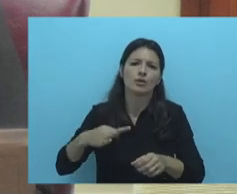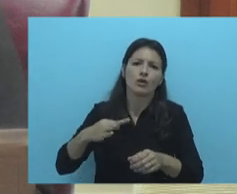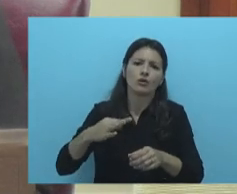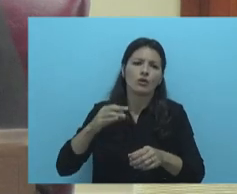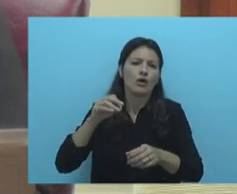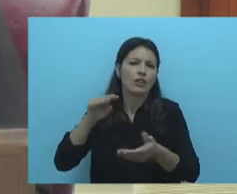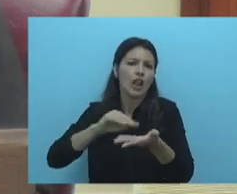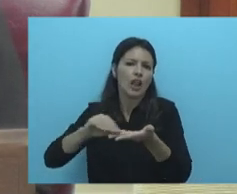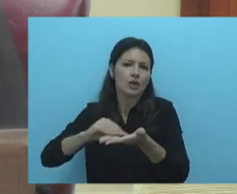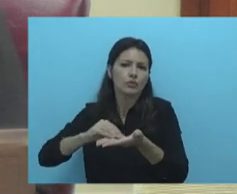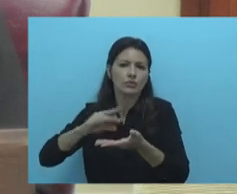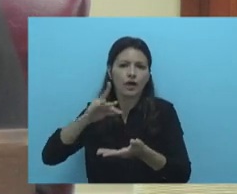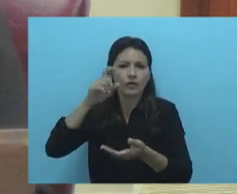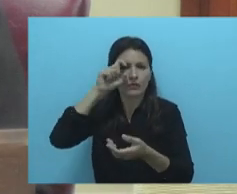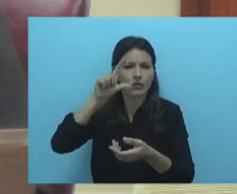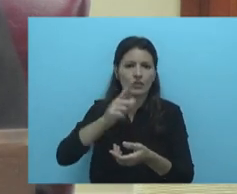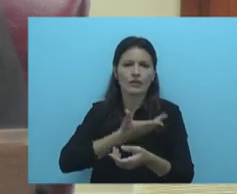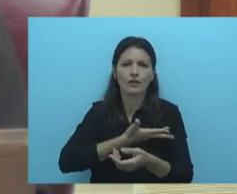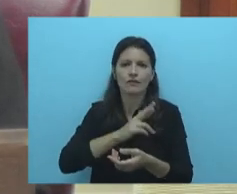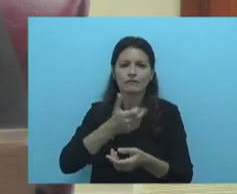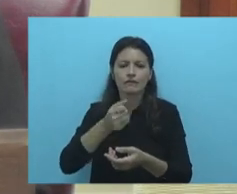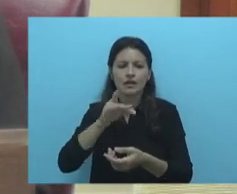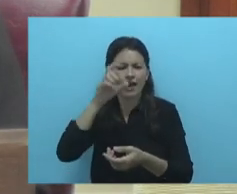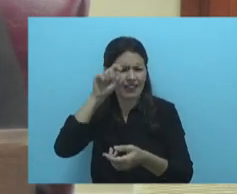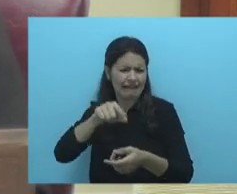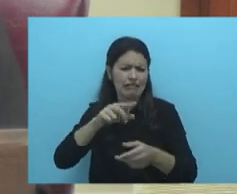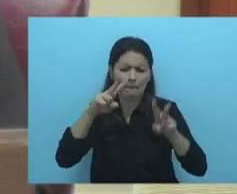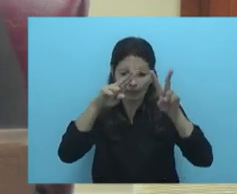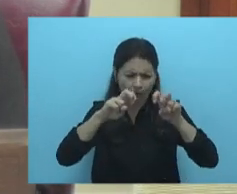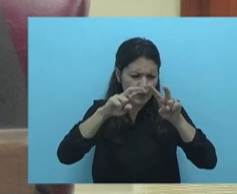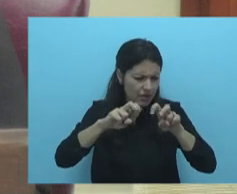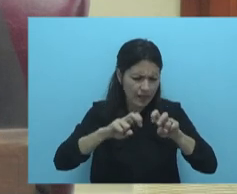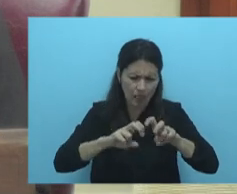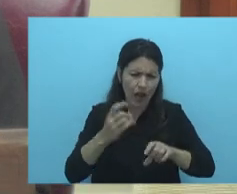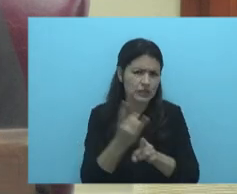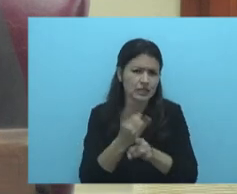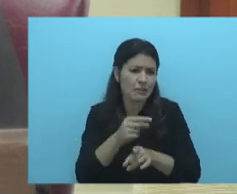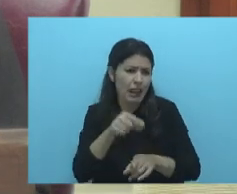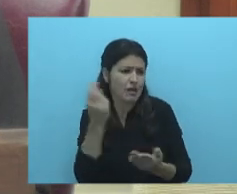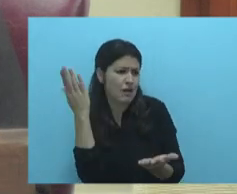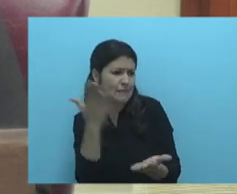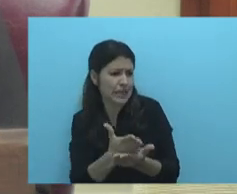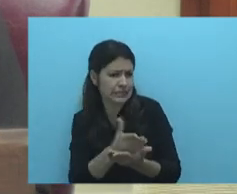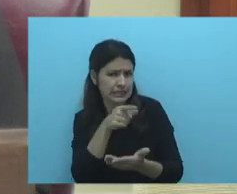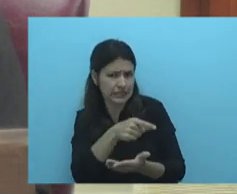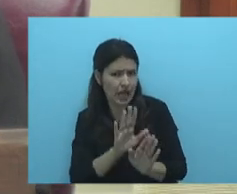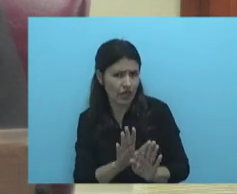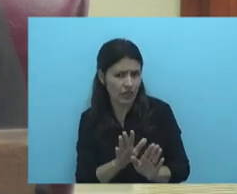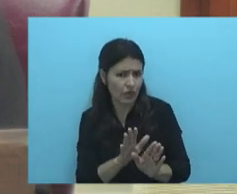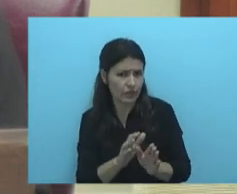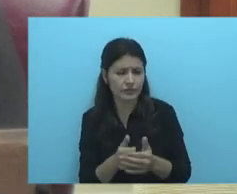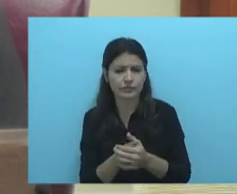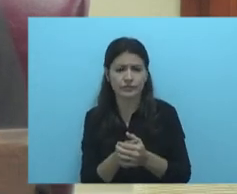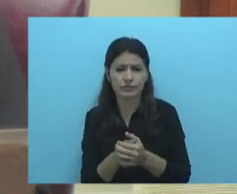que ha sido un hombre que ha investigado constantemente este tipo de situaciones, que está amenazado, es un par de esta